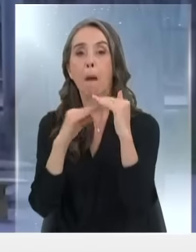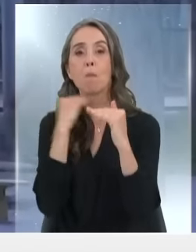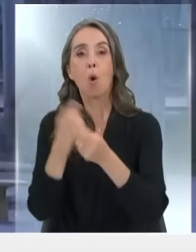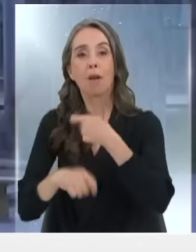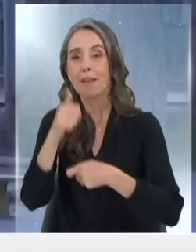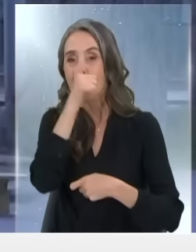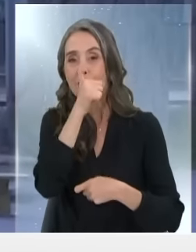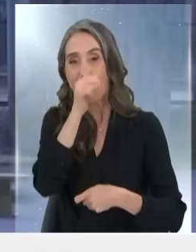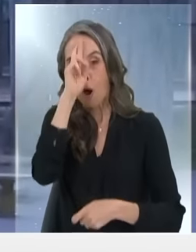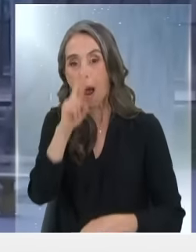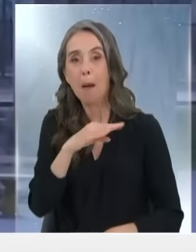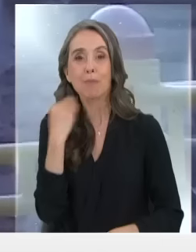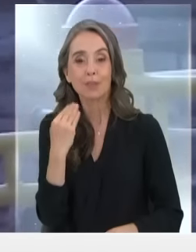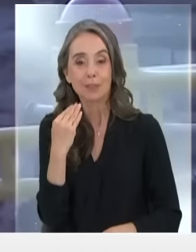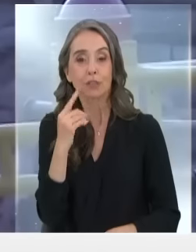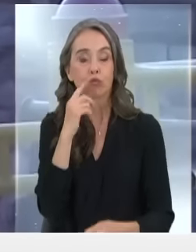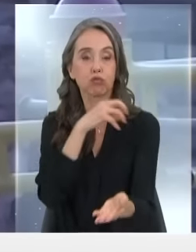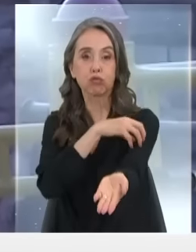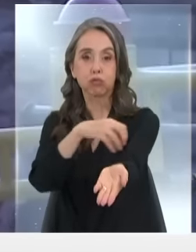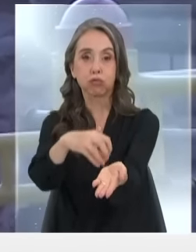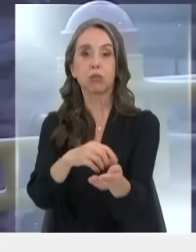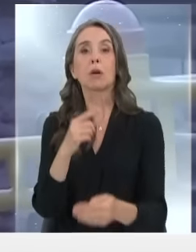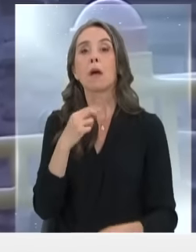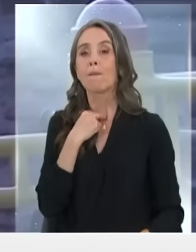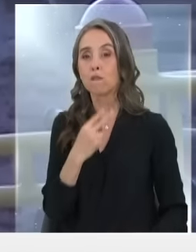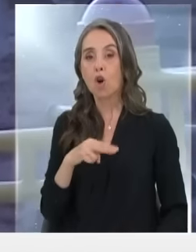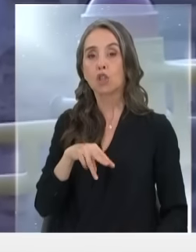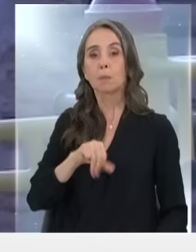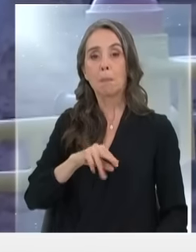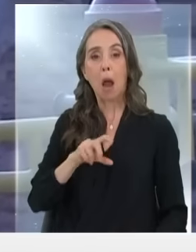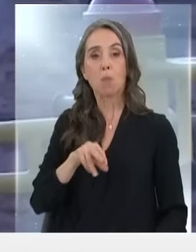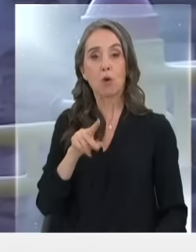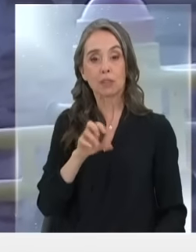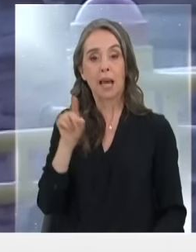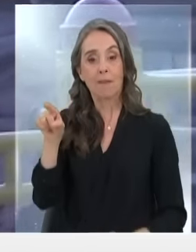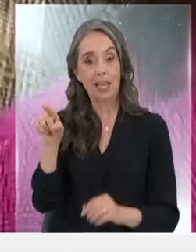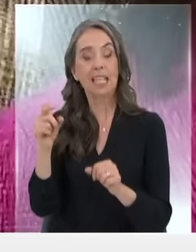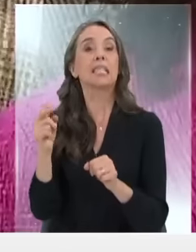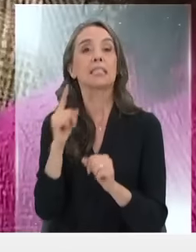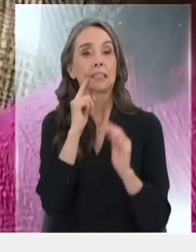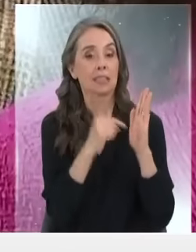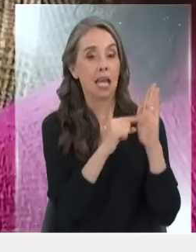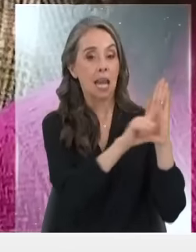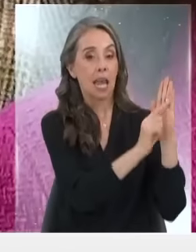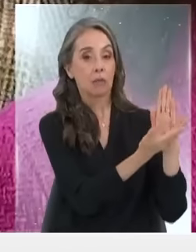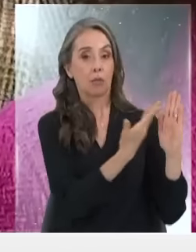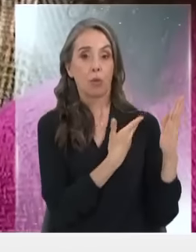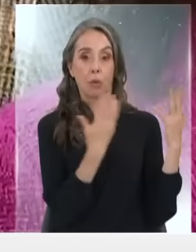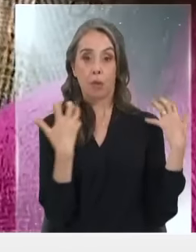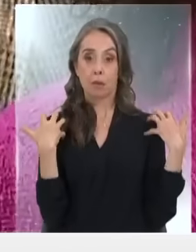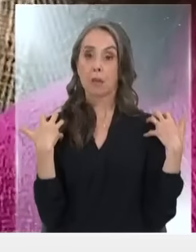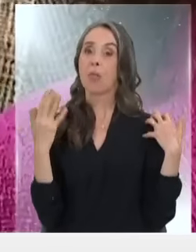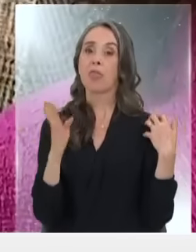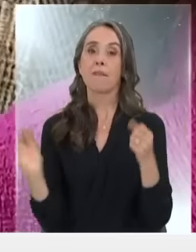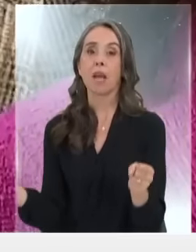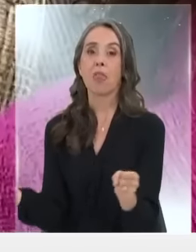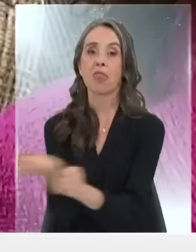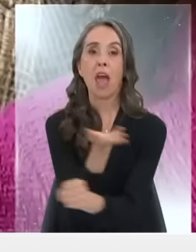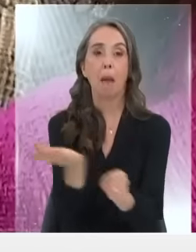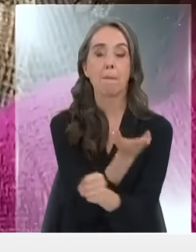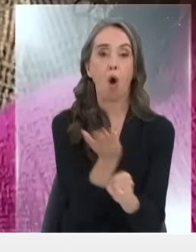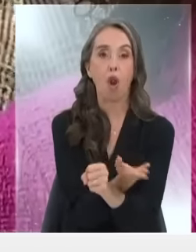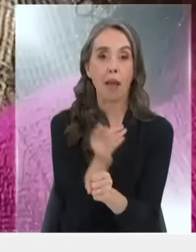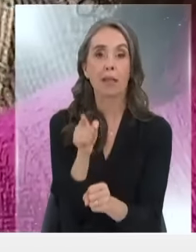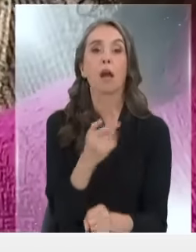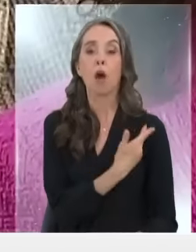a lo largo del país. Nuestra determinación es que ese tipo de hechos, la medida que existen las facultades legales, hay que demolerlos. Y quiero decir